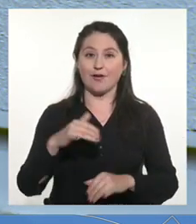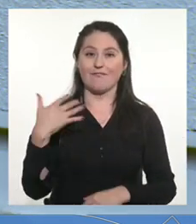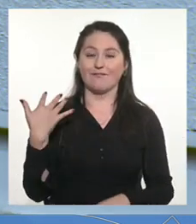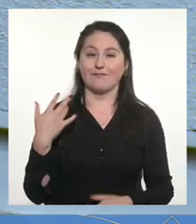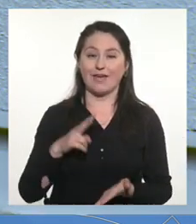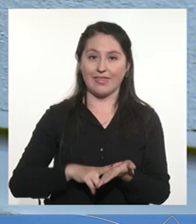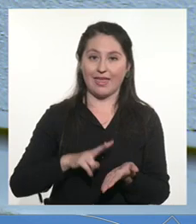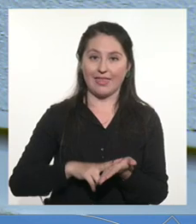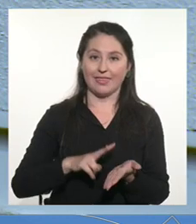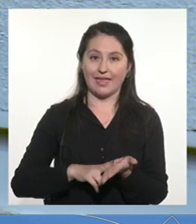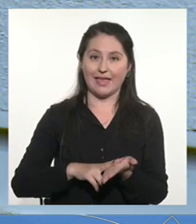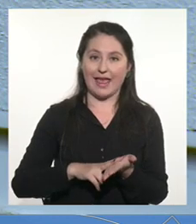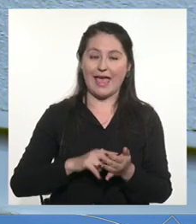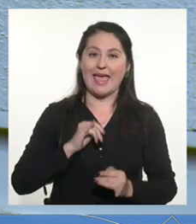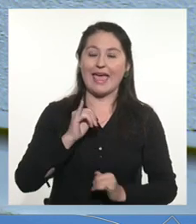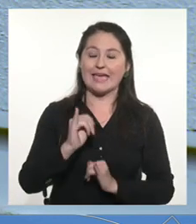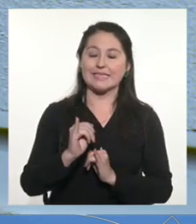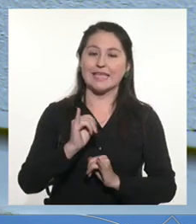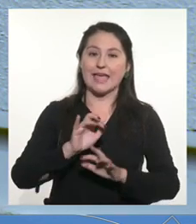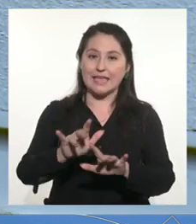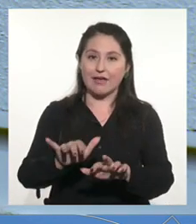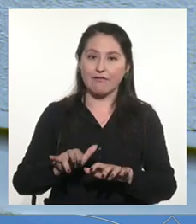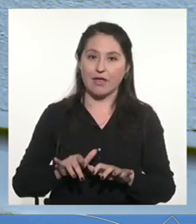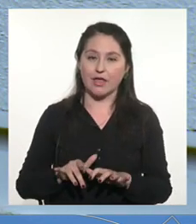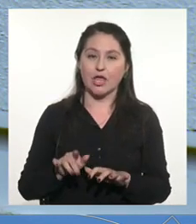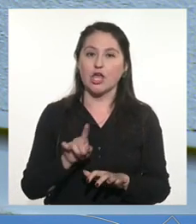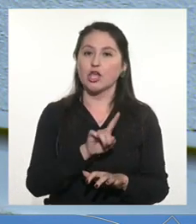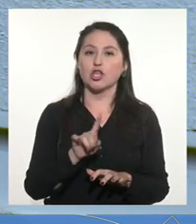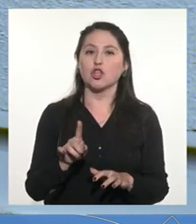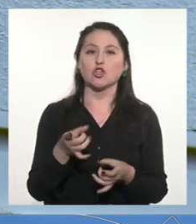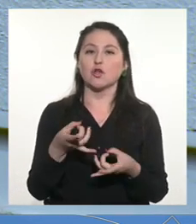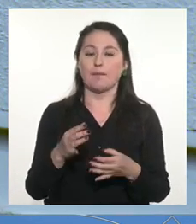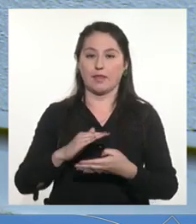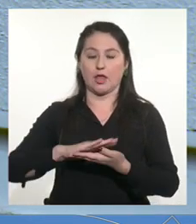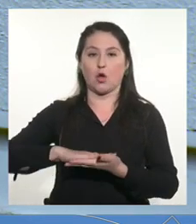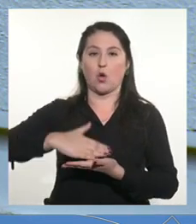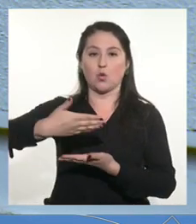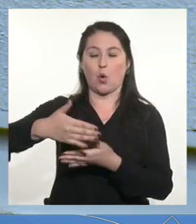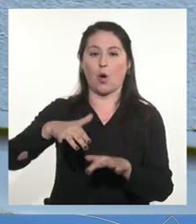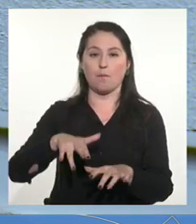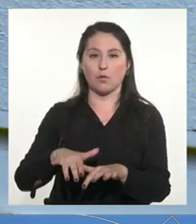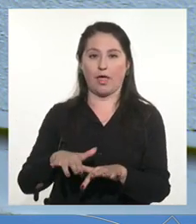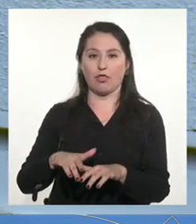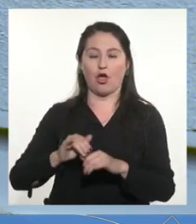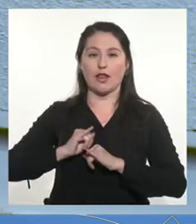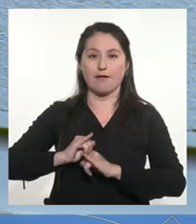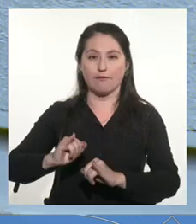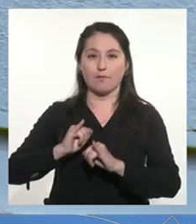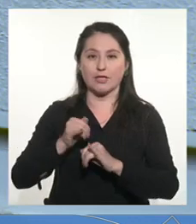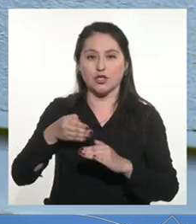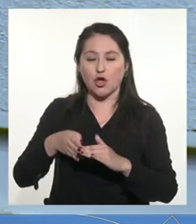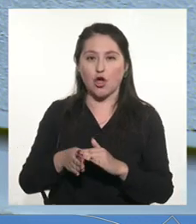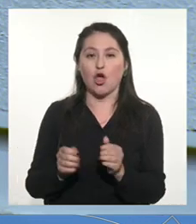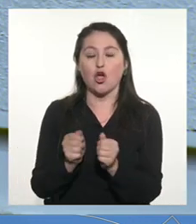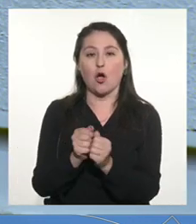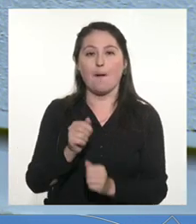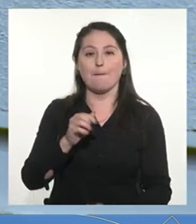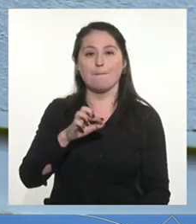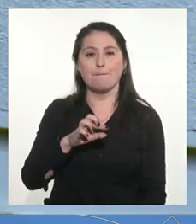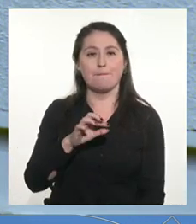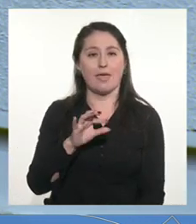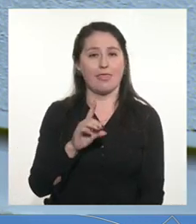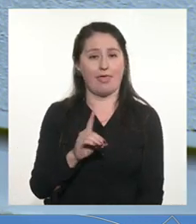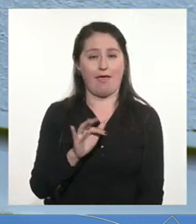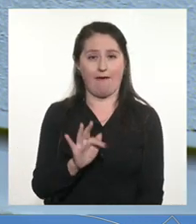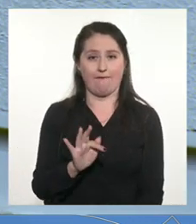digitalización segura y no es escribir con un computador los datos sobre un pdf es mucho más que